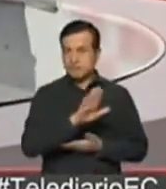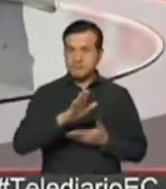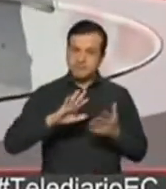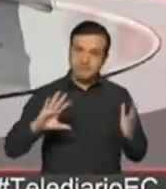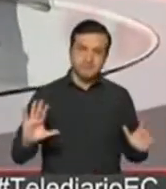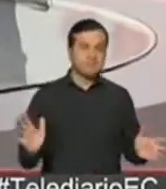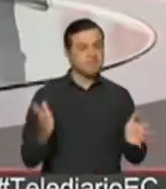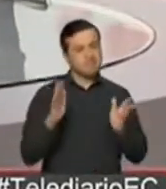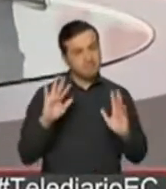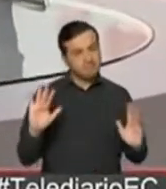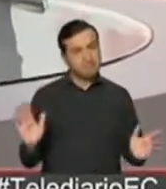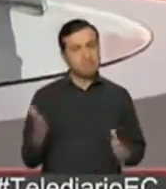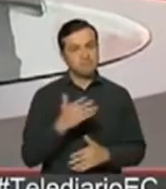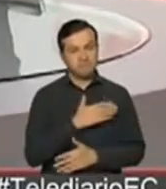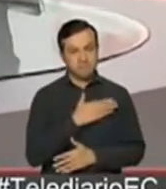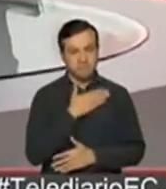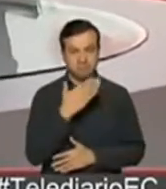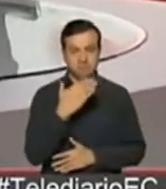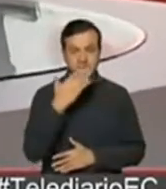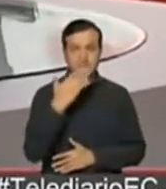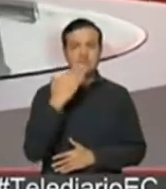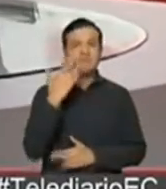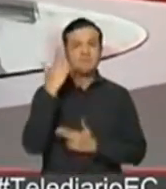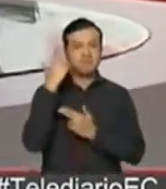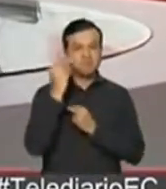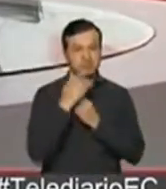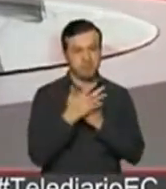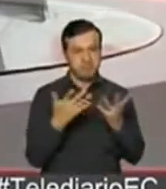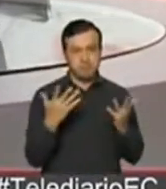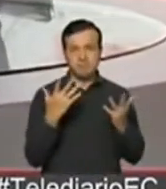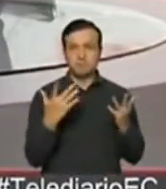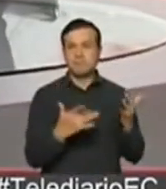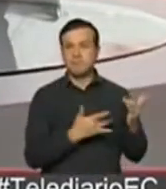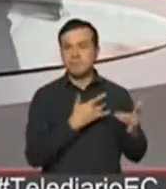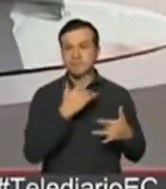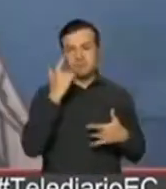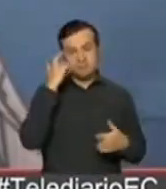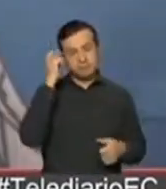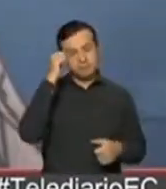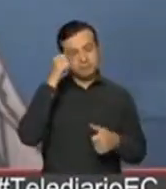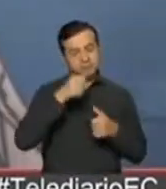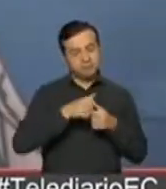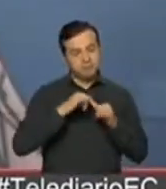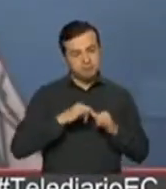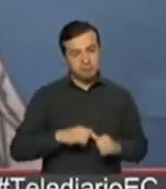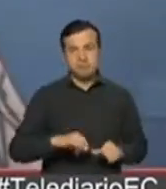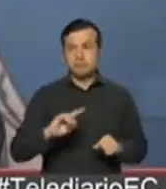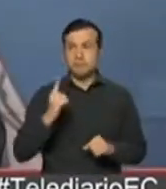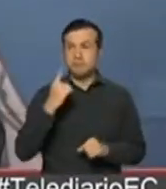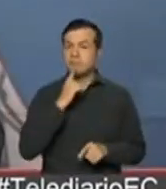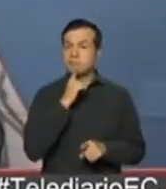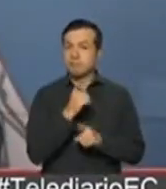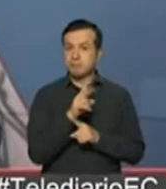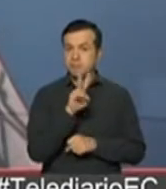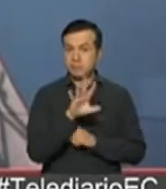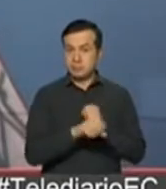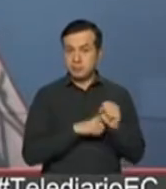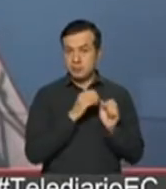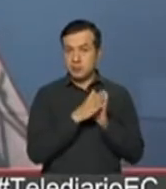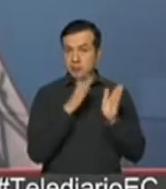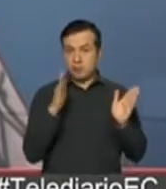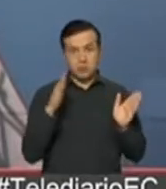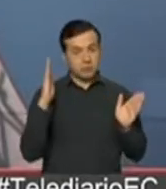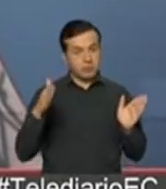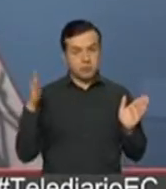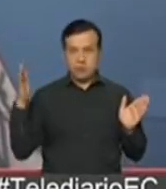creer en las fuerzas armadas como mantener viva esta memoria no solamente durante estos 25 años sino de